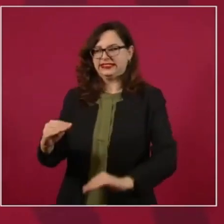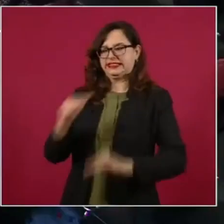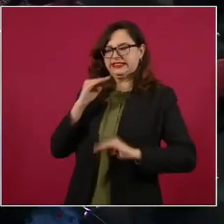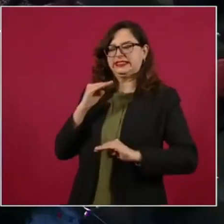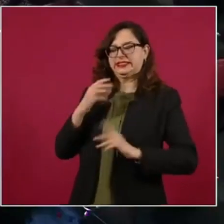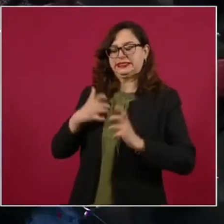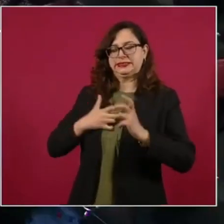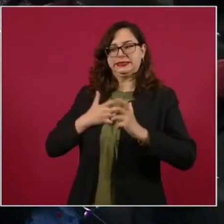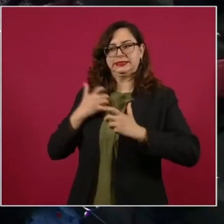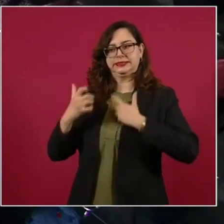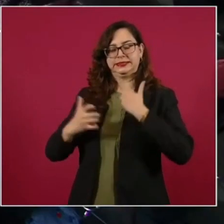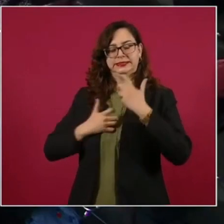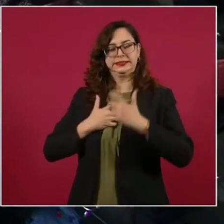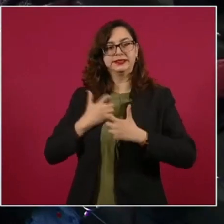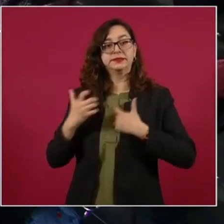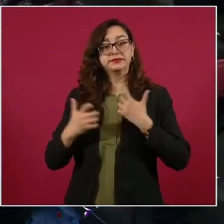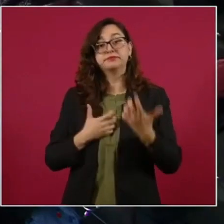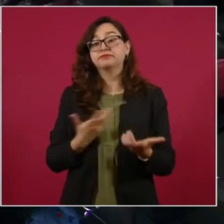democracia.